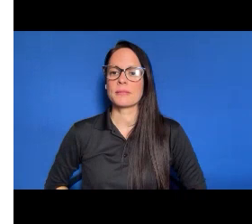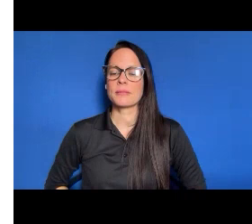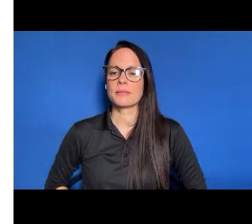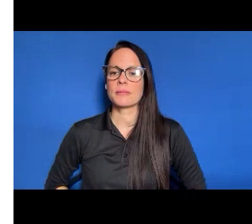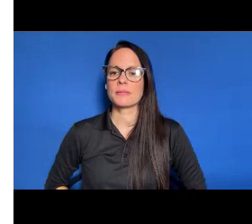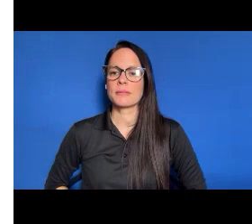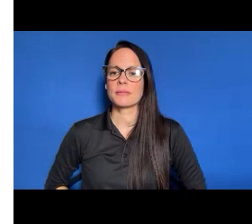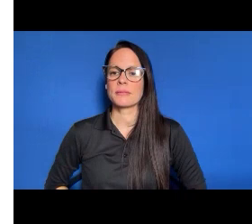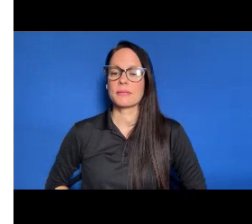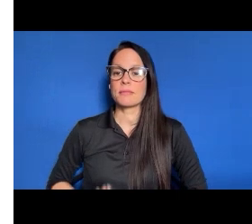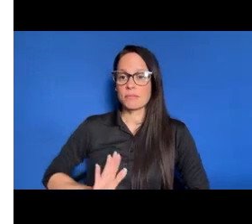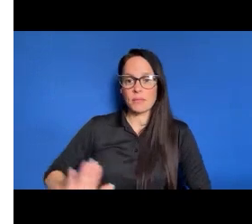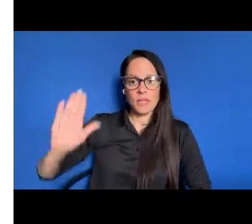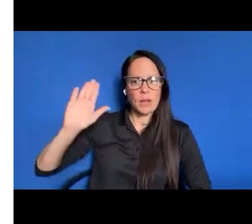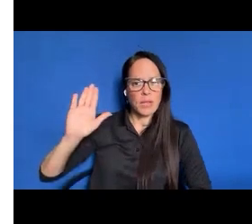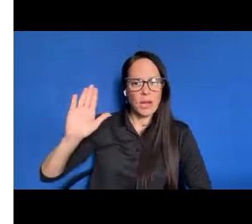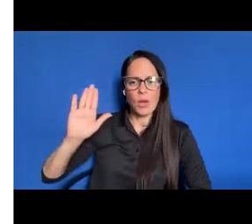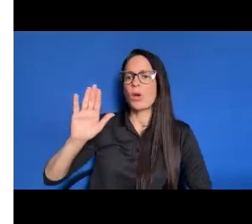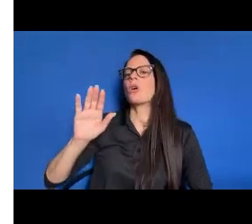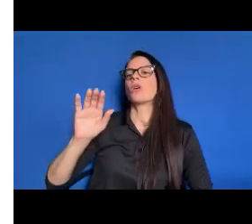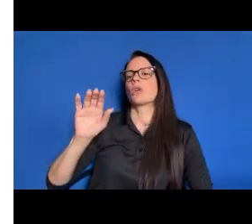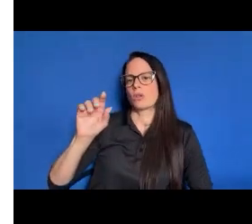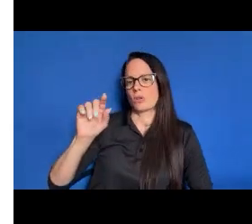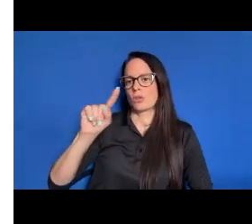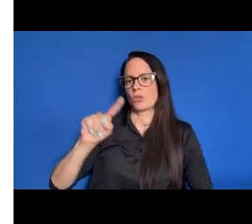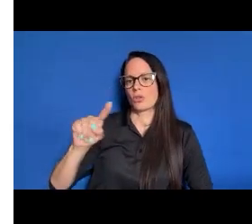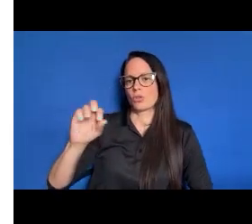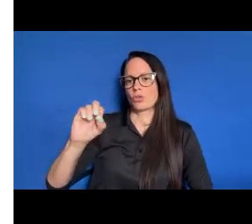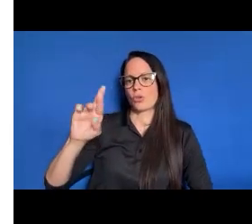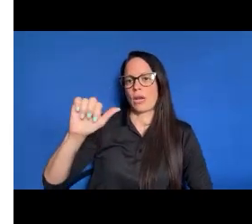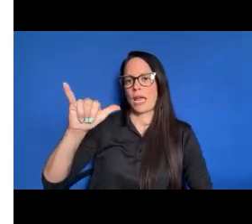Levantó la mano Soraya Rivera.